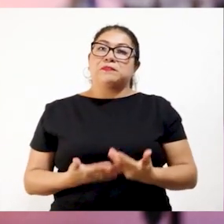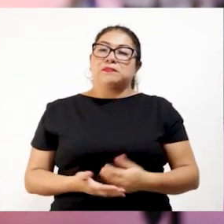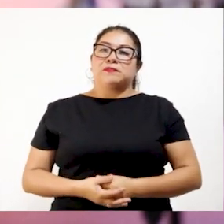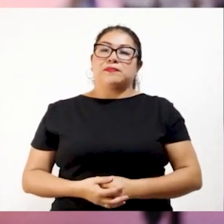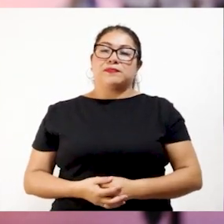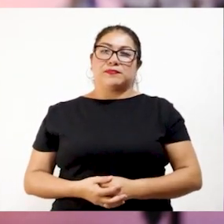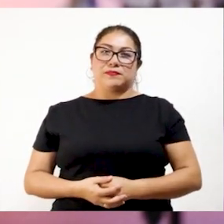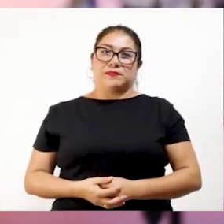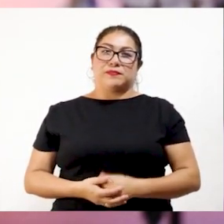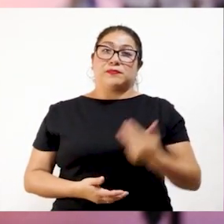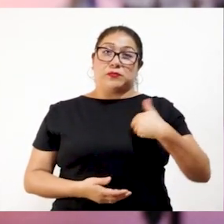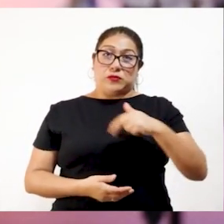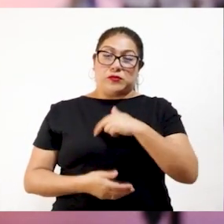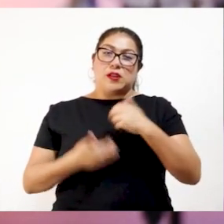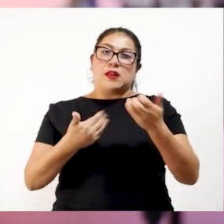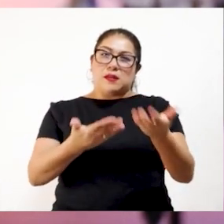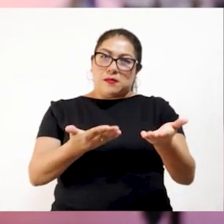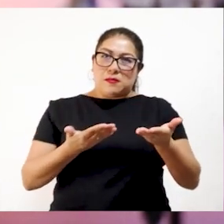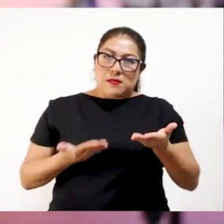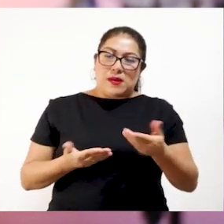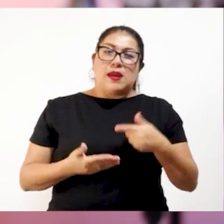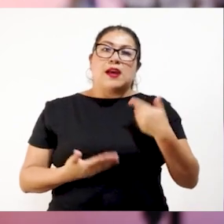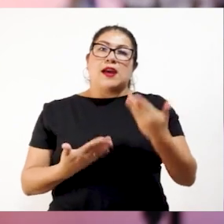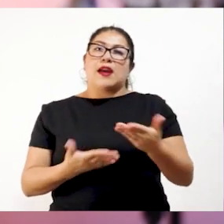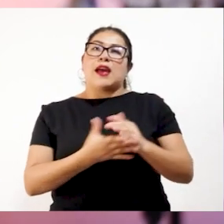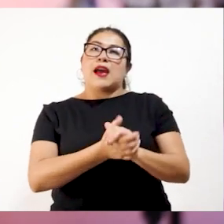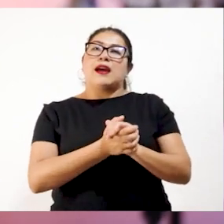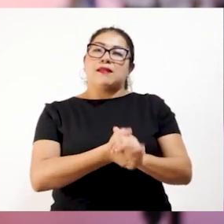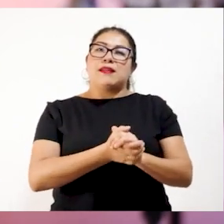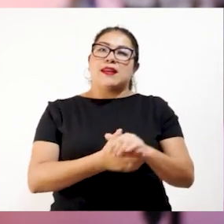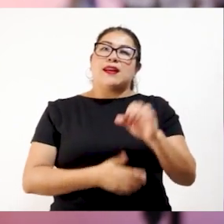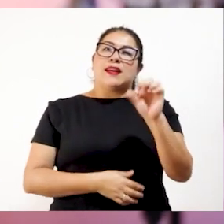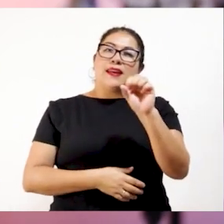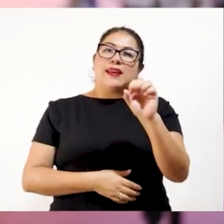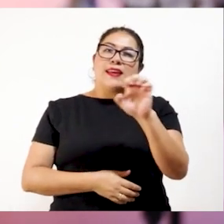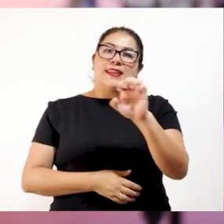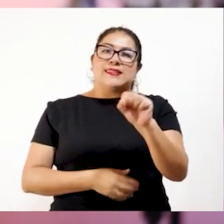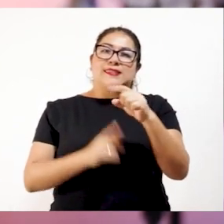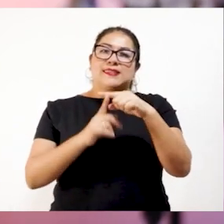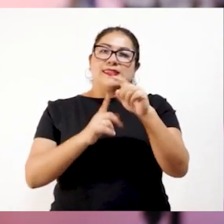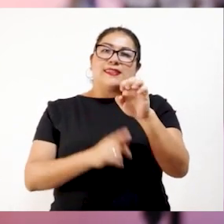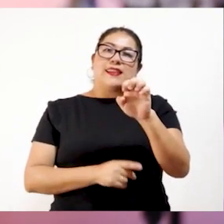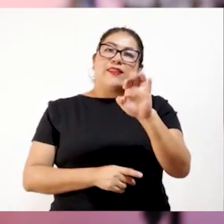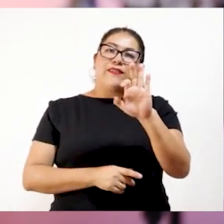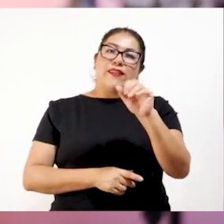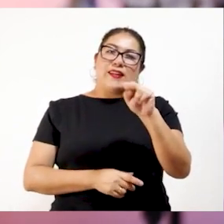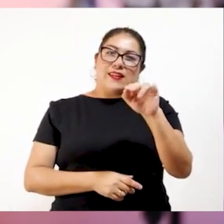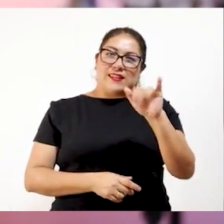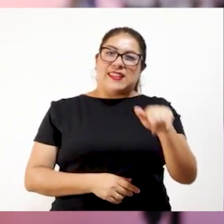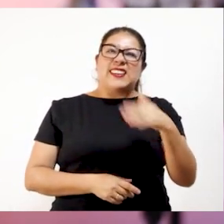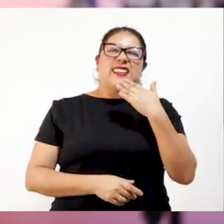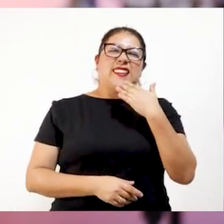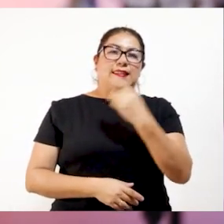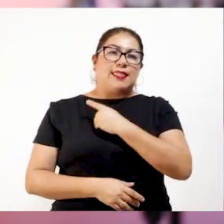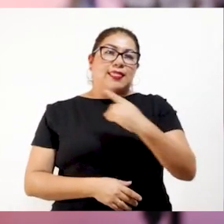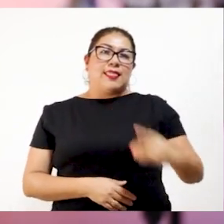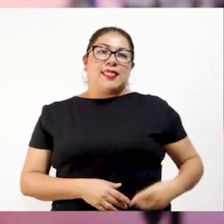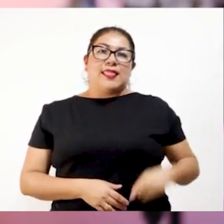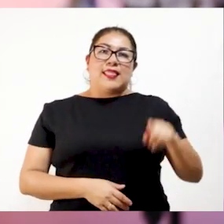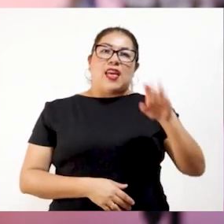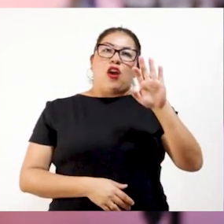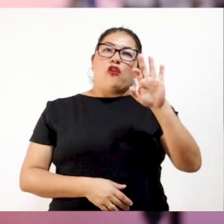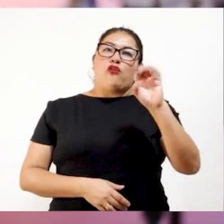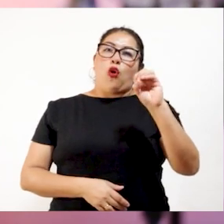cual vamos a invitar a nuestra amiga Stephanie Mirpuri, quien es